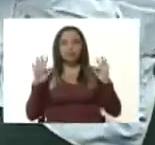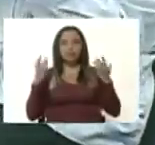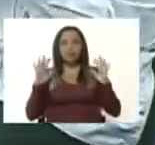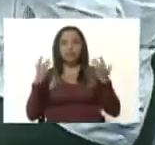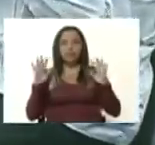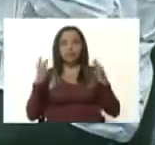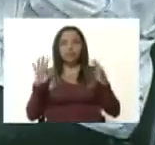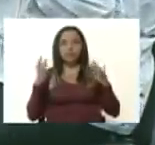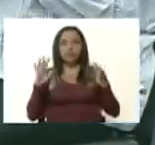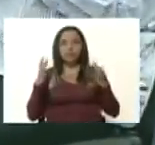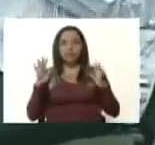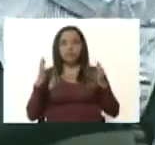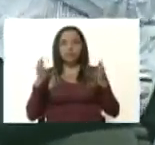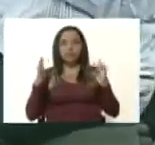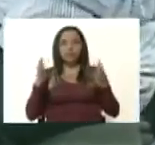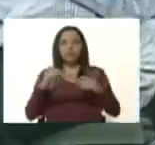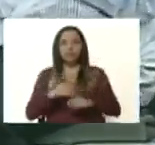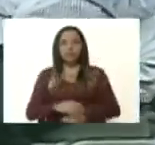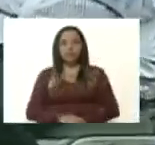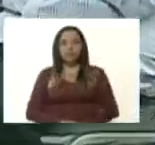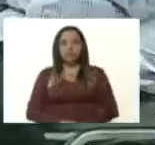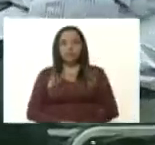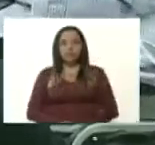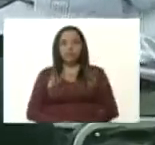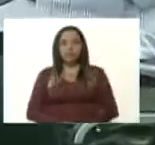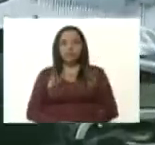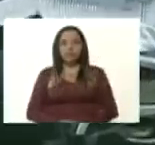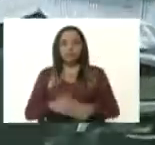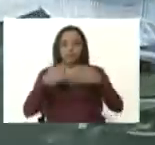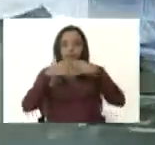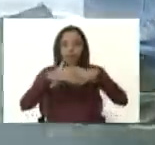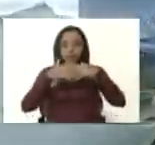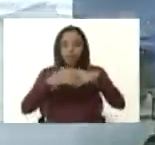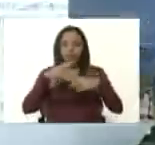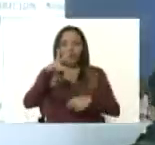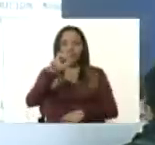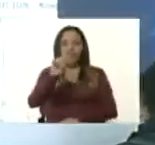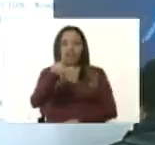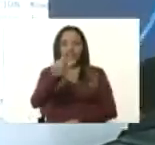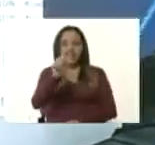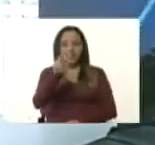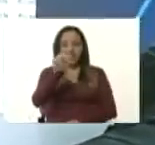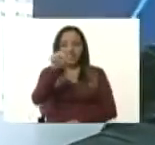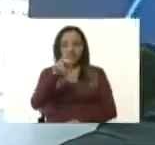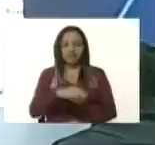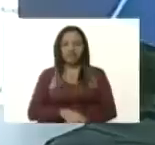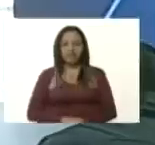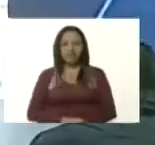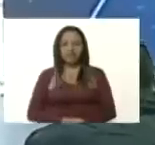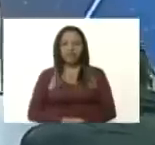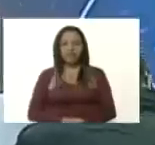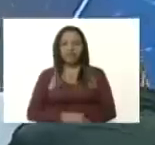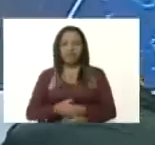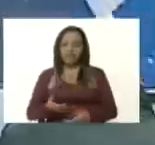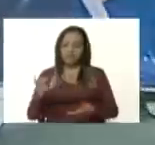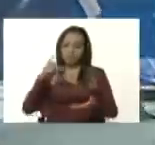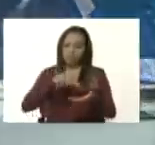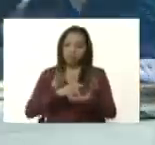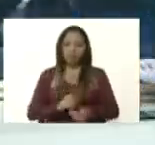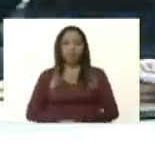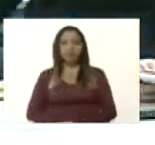Empresa Valebem. Adelante, bienvenida.